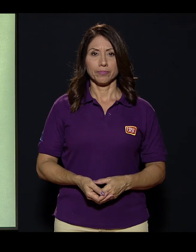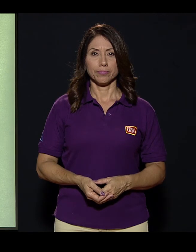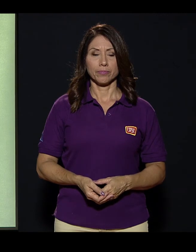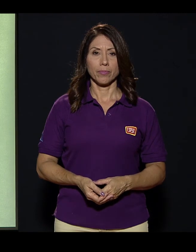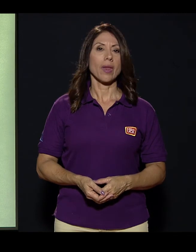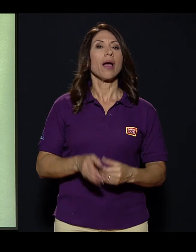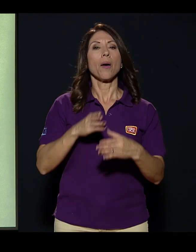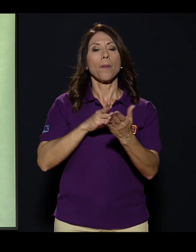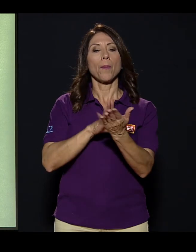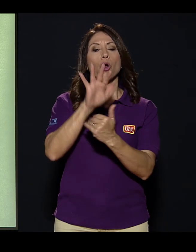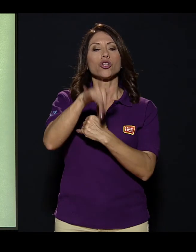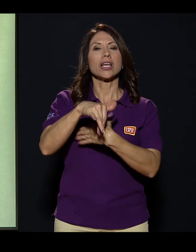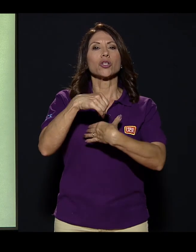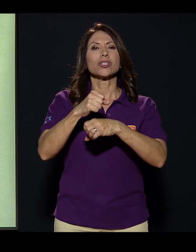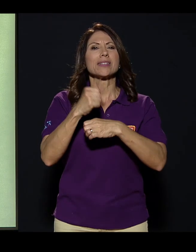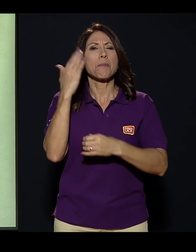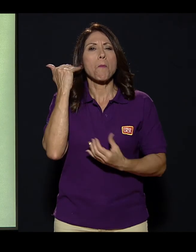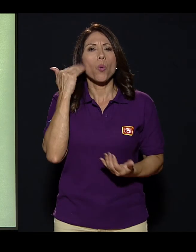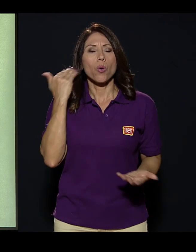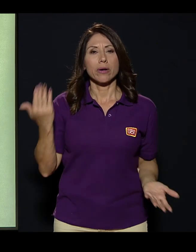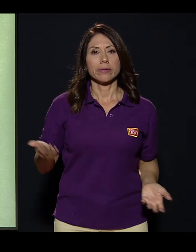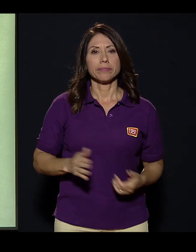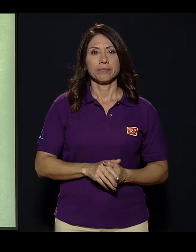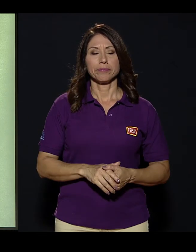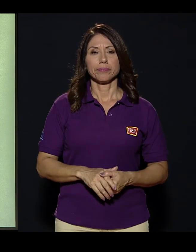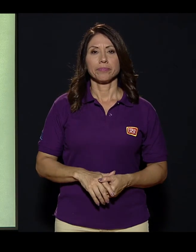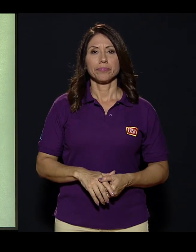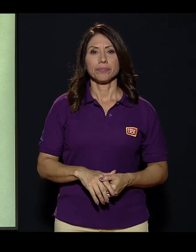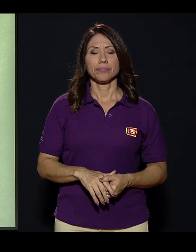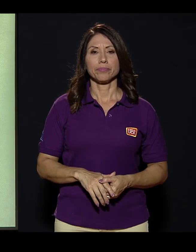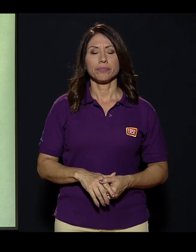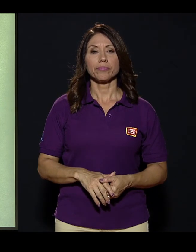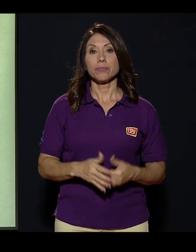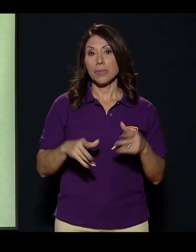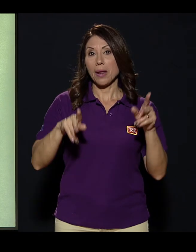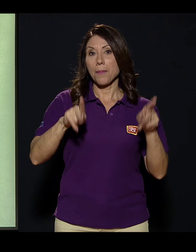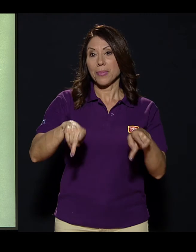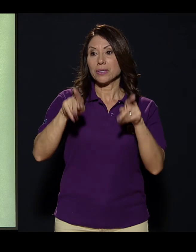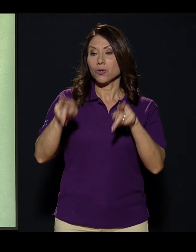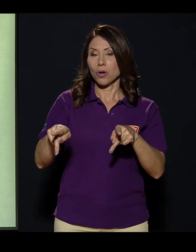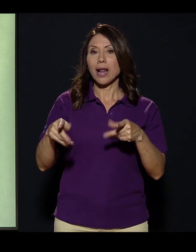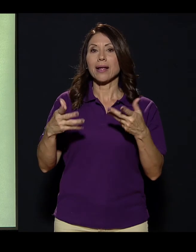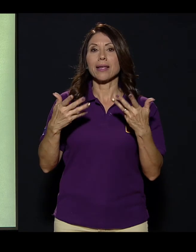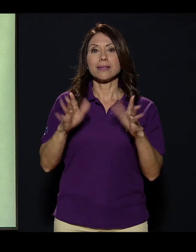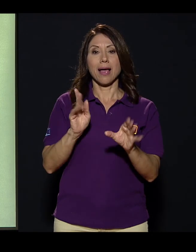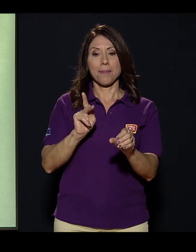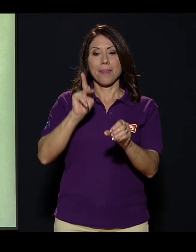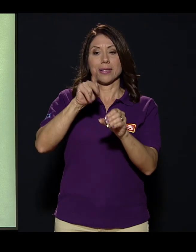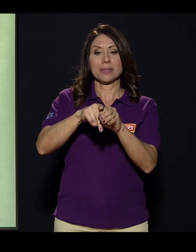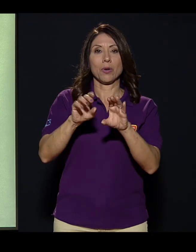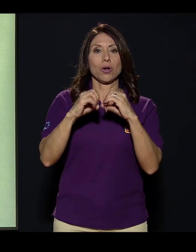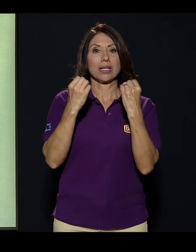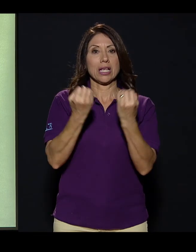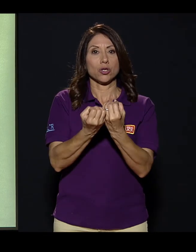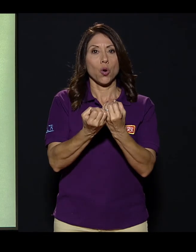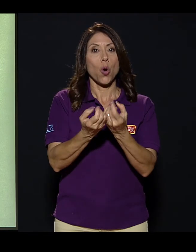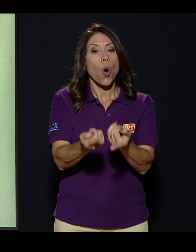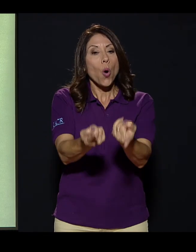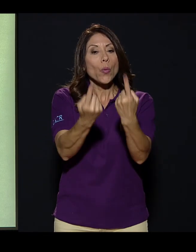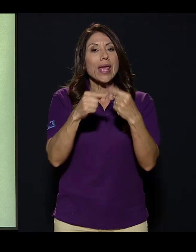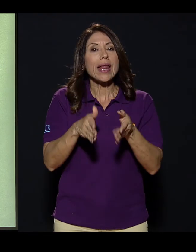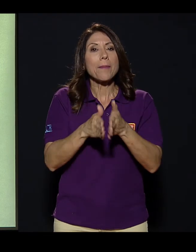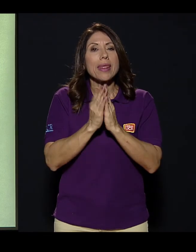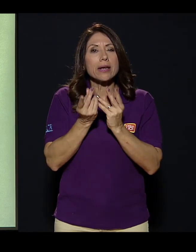organización, quien viene a pedir recursos, hay organizaciones que brindan recursos. Está el Consejo de la Persona Joven,